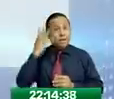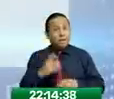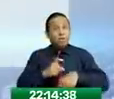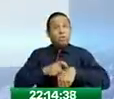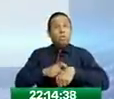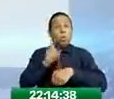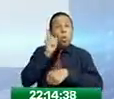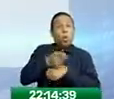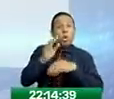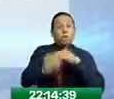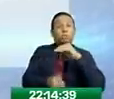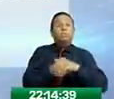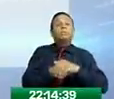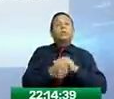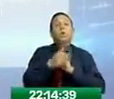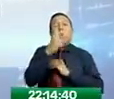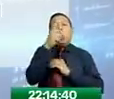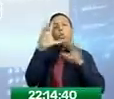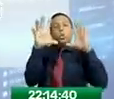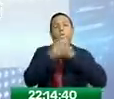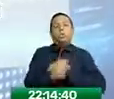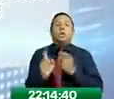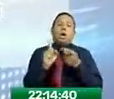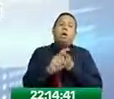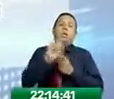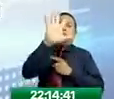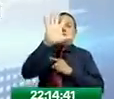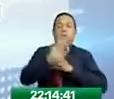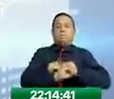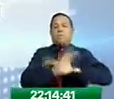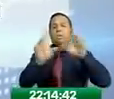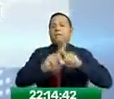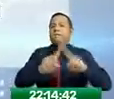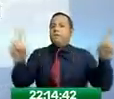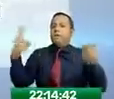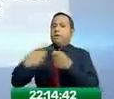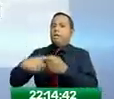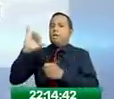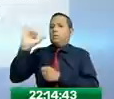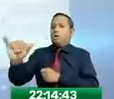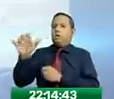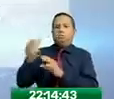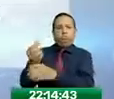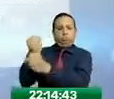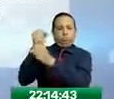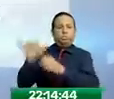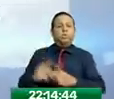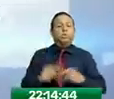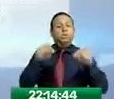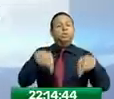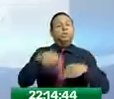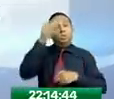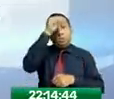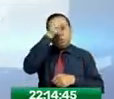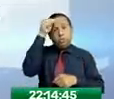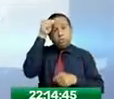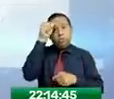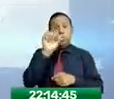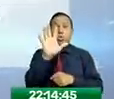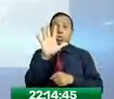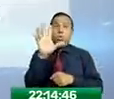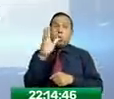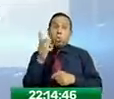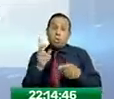a 5 horas, excepto para Quito. Vehículos particulares circulan pares e impares de lunes a sábado. Los domingos 5 y 19 de julio podrán